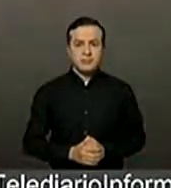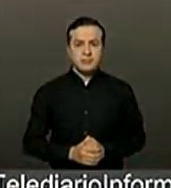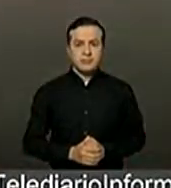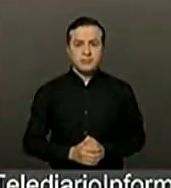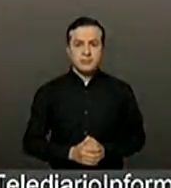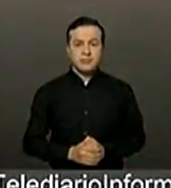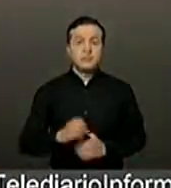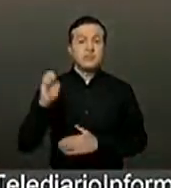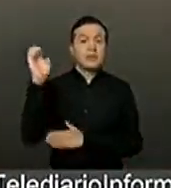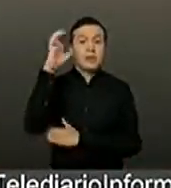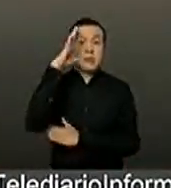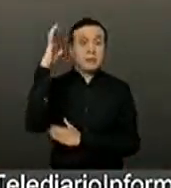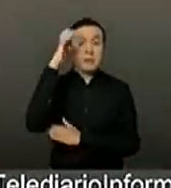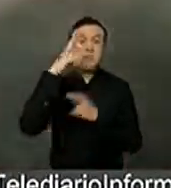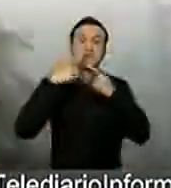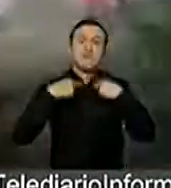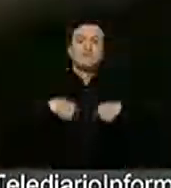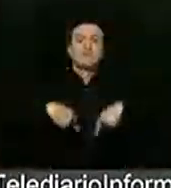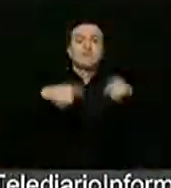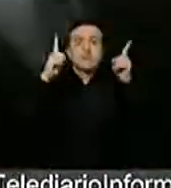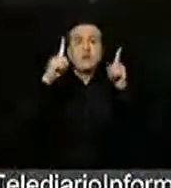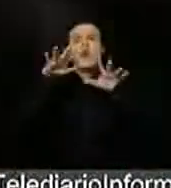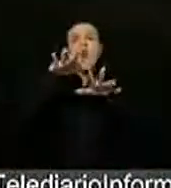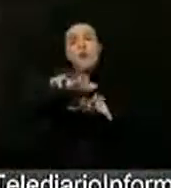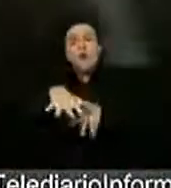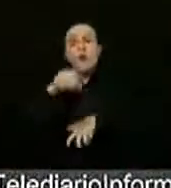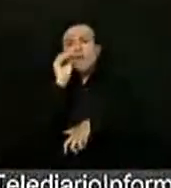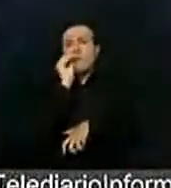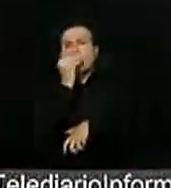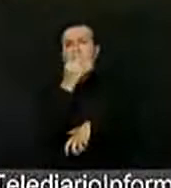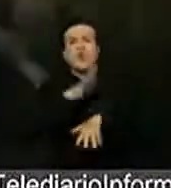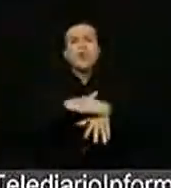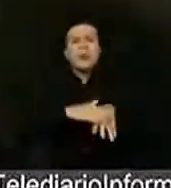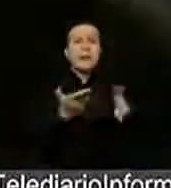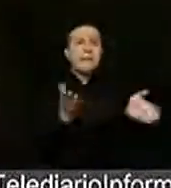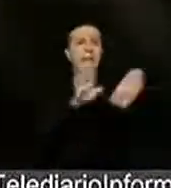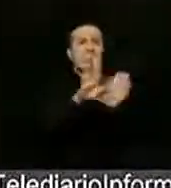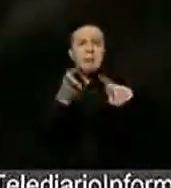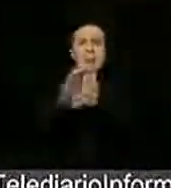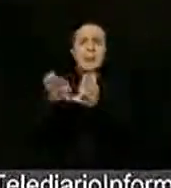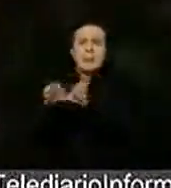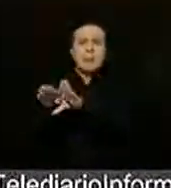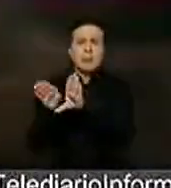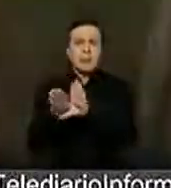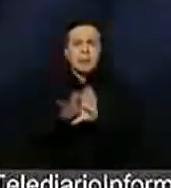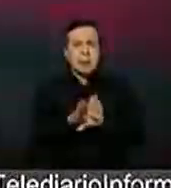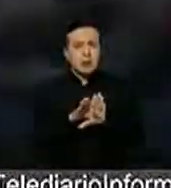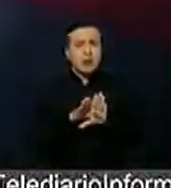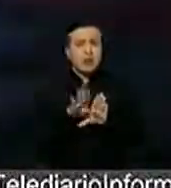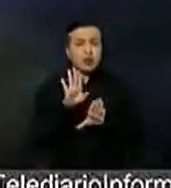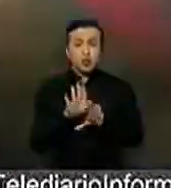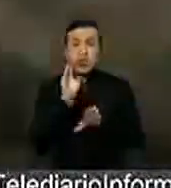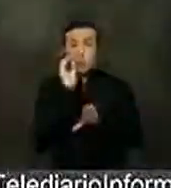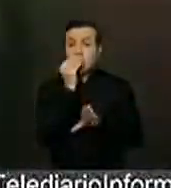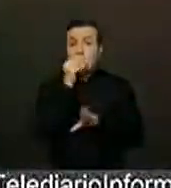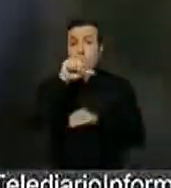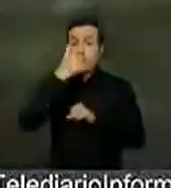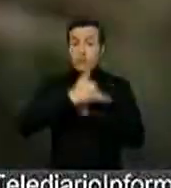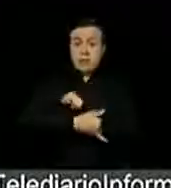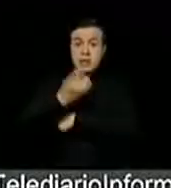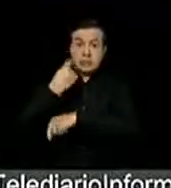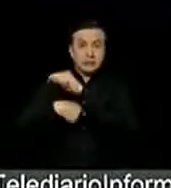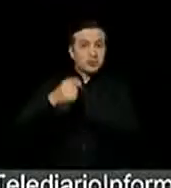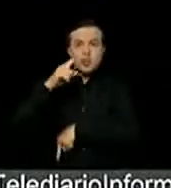En emergencia se declaró el sector florícola debido a los bloqueos de vías que se registran en el país y que ha puesto en riesgo la exportación